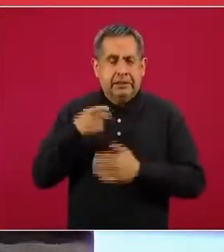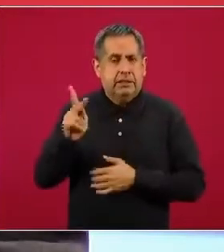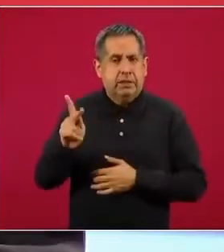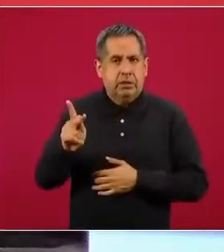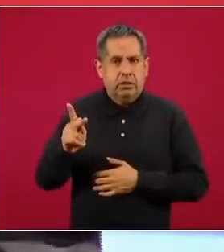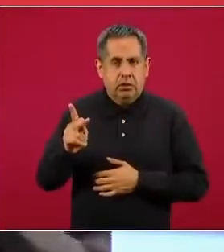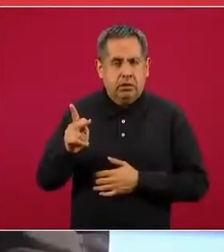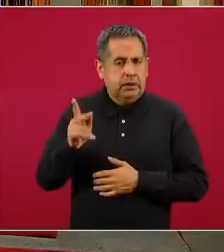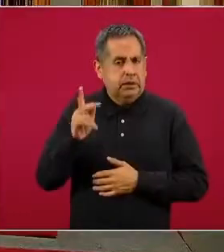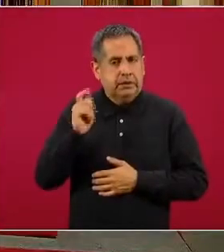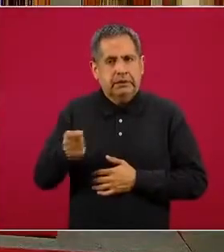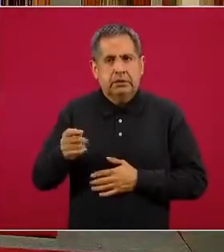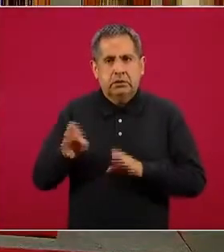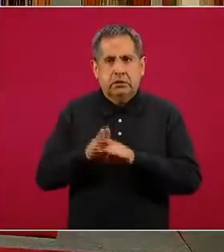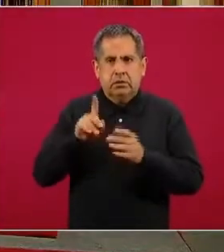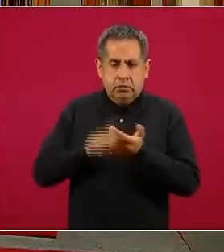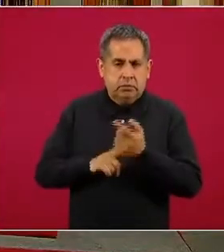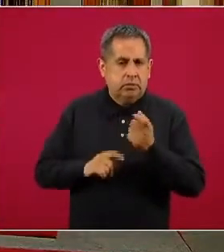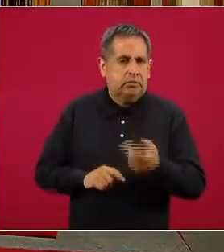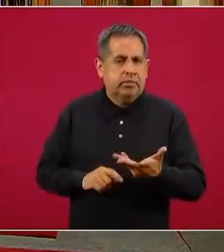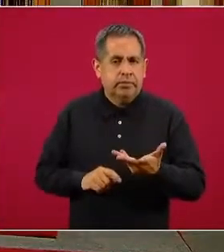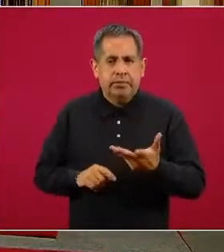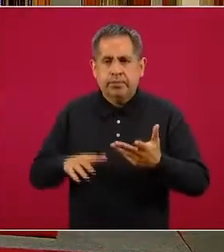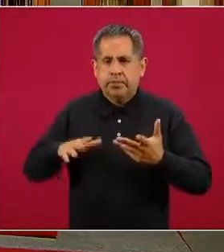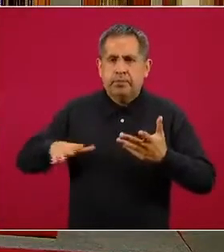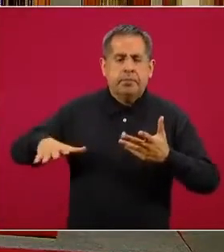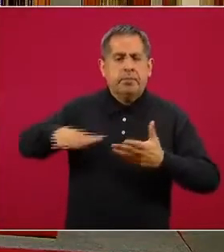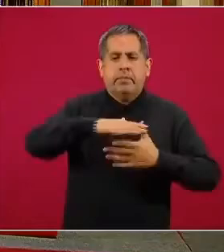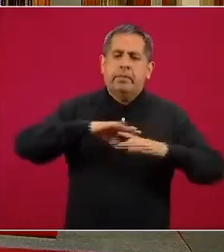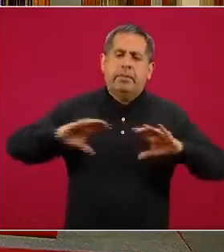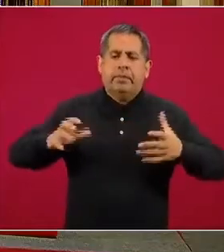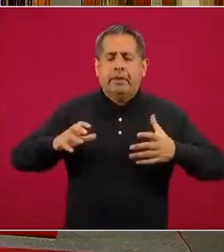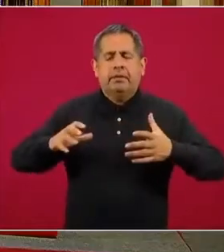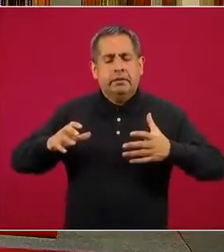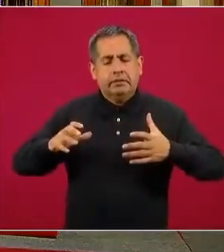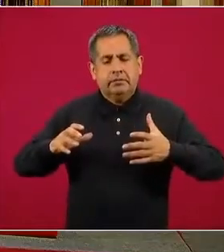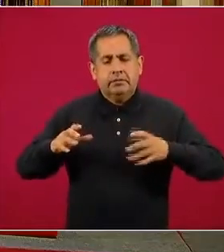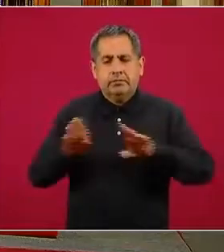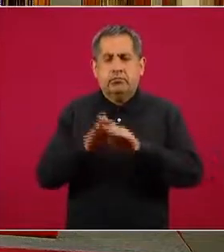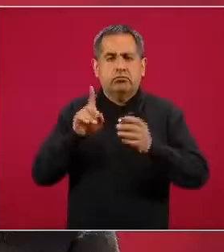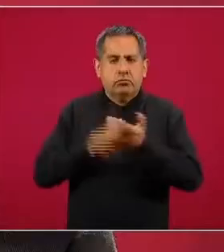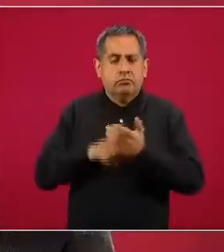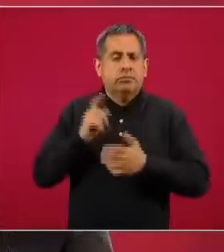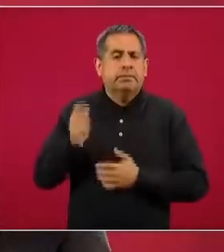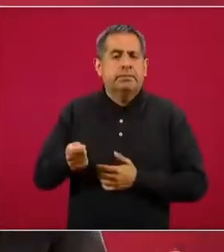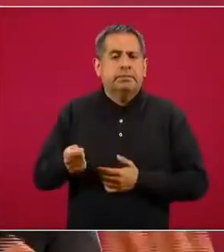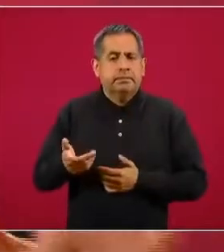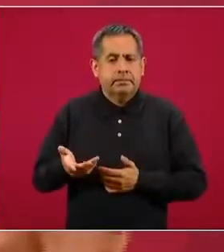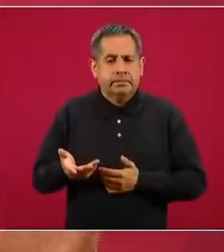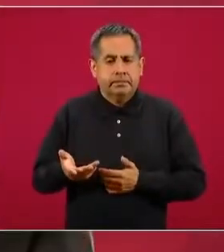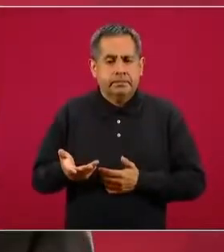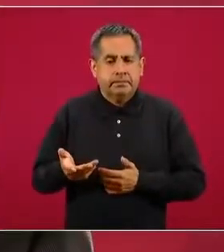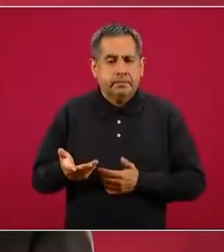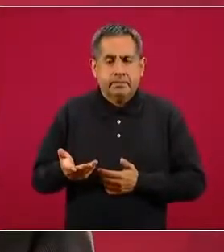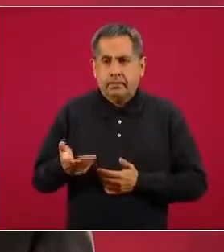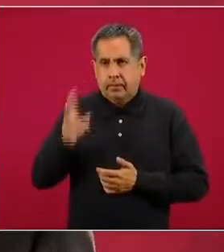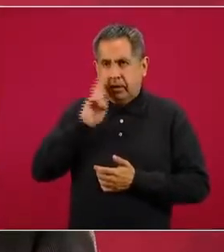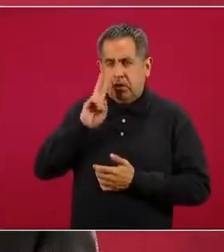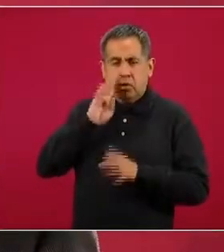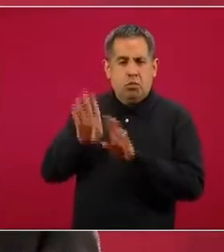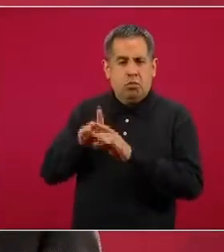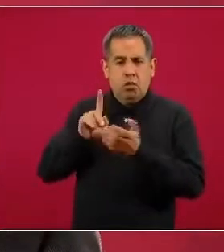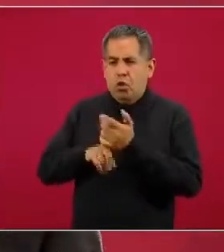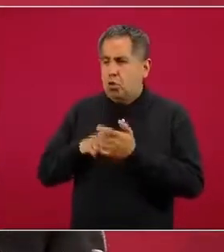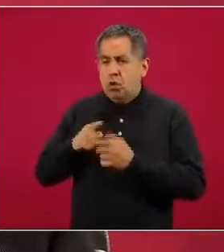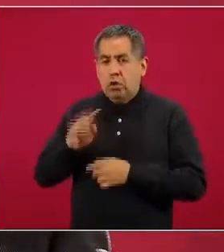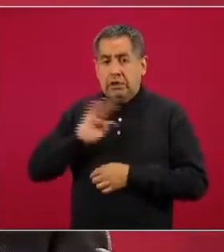pero se encuentran en la zona de habitual desplazamiento, y la probabilidad de